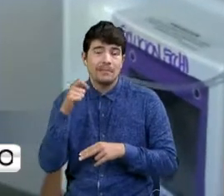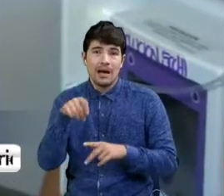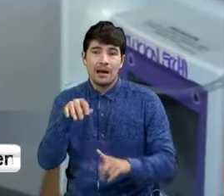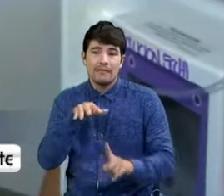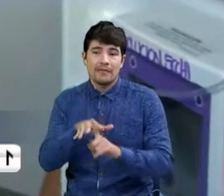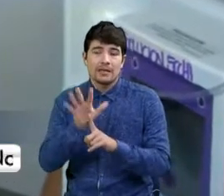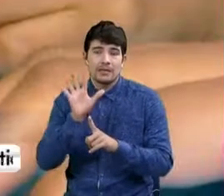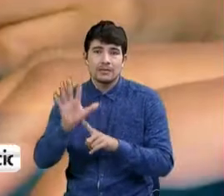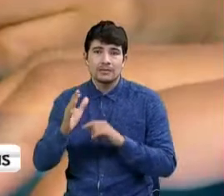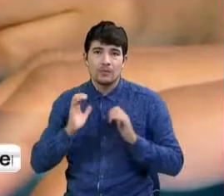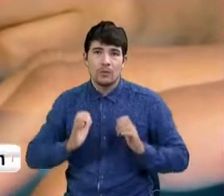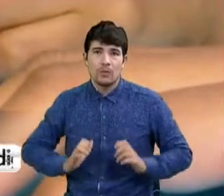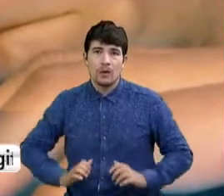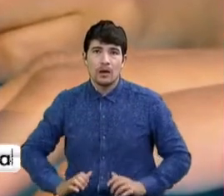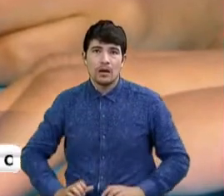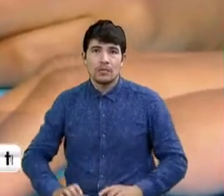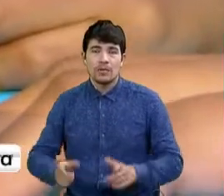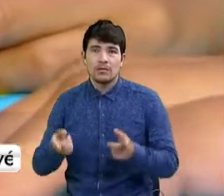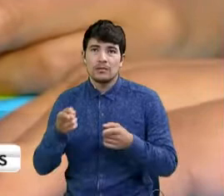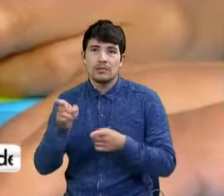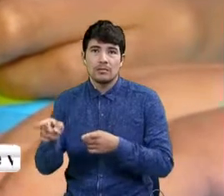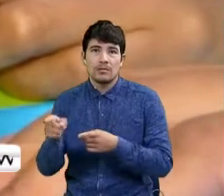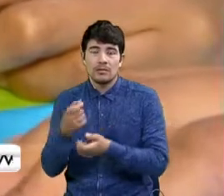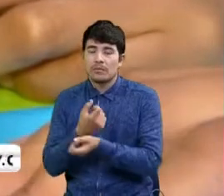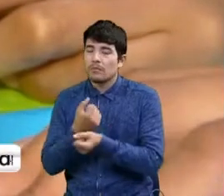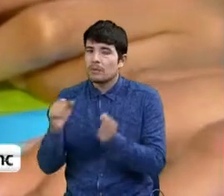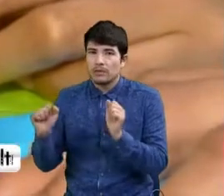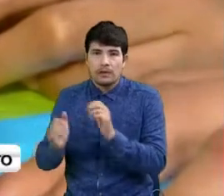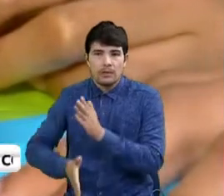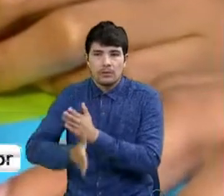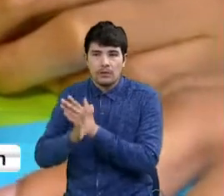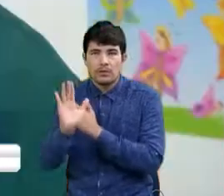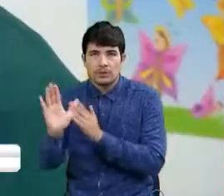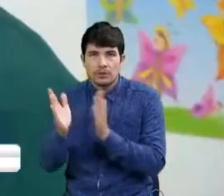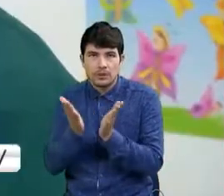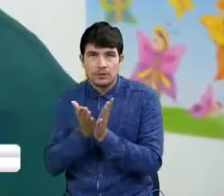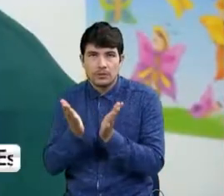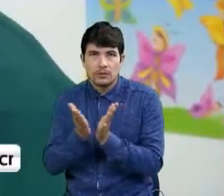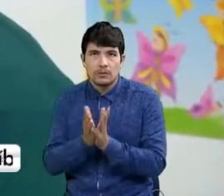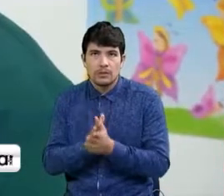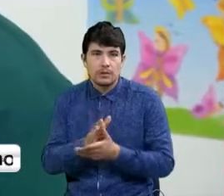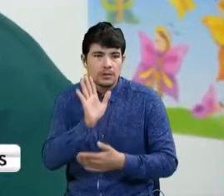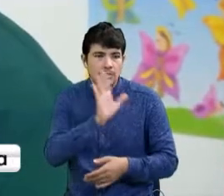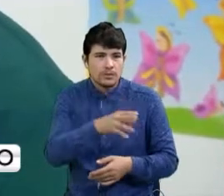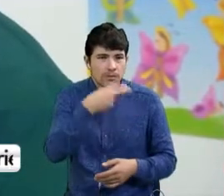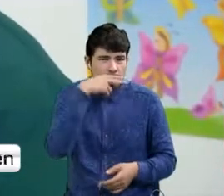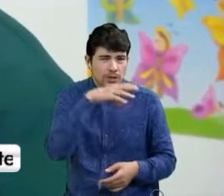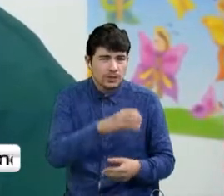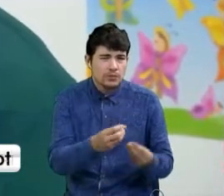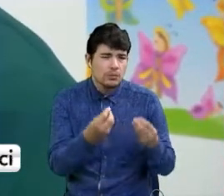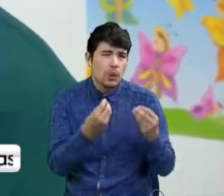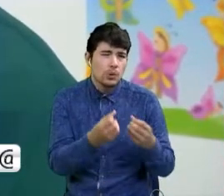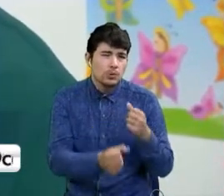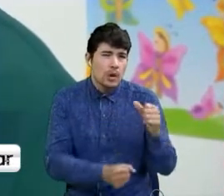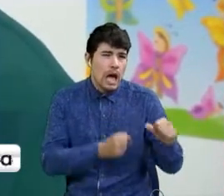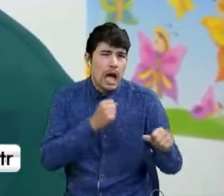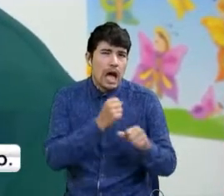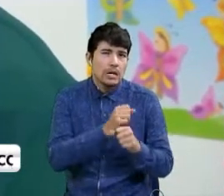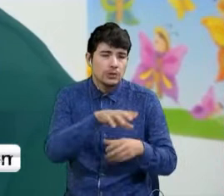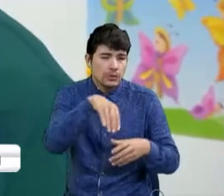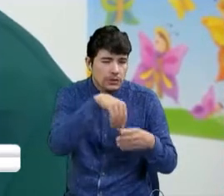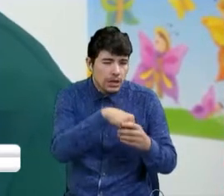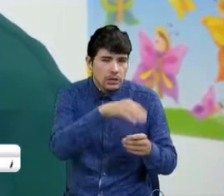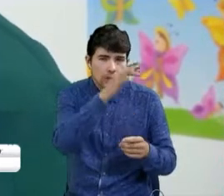su condición física que les impide continuar sus estudios. Son niños que llevan muchísimos años